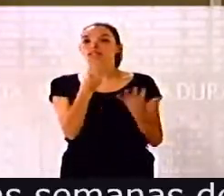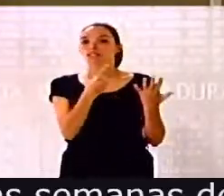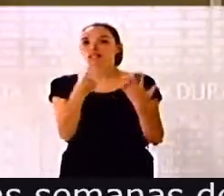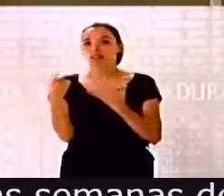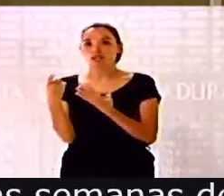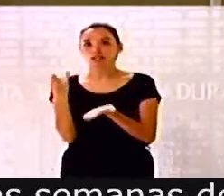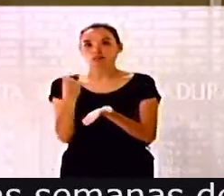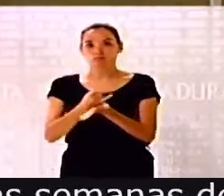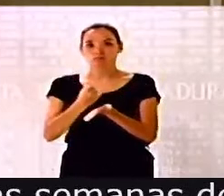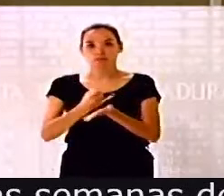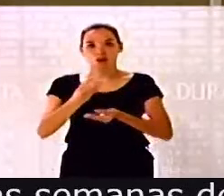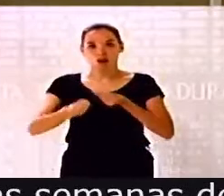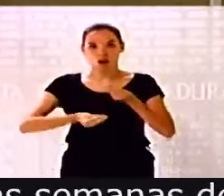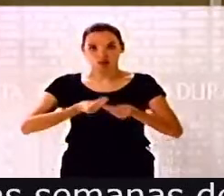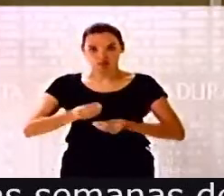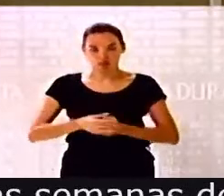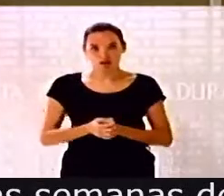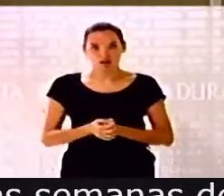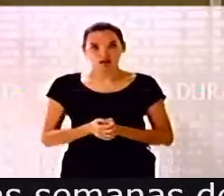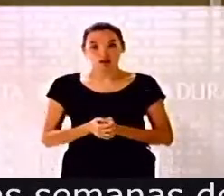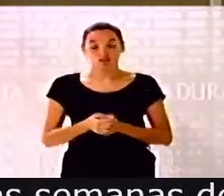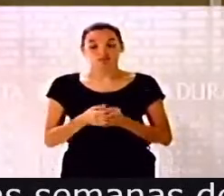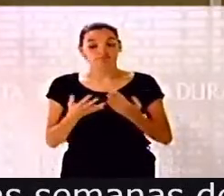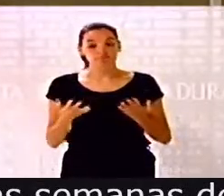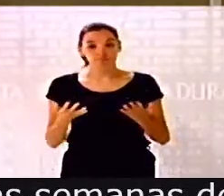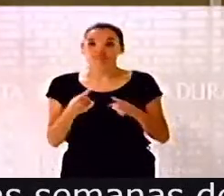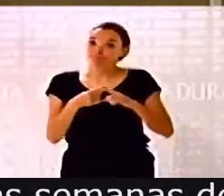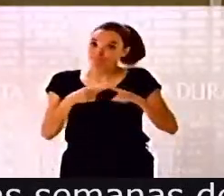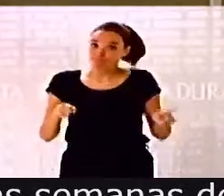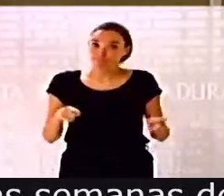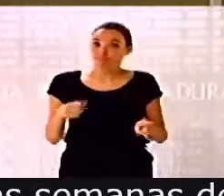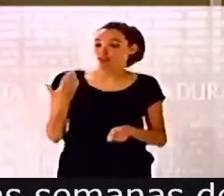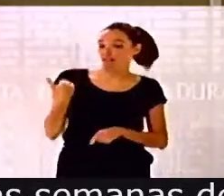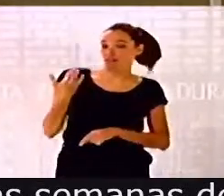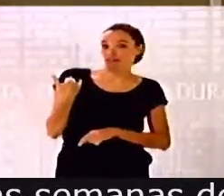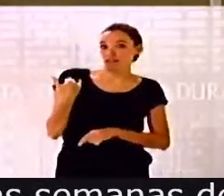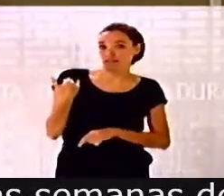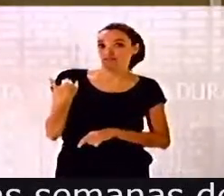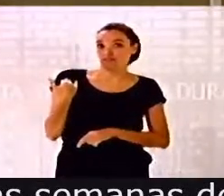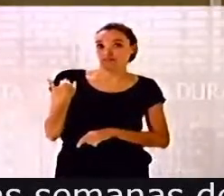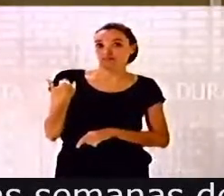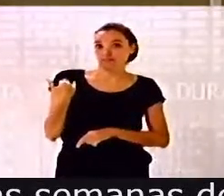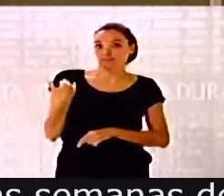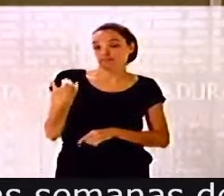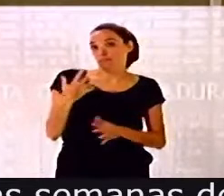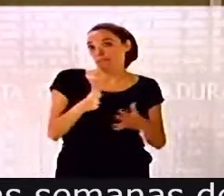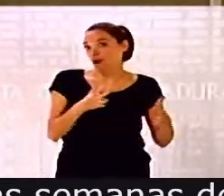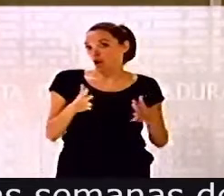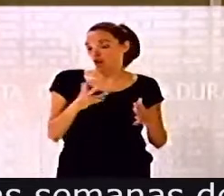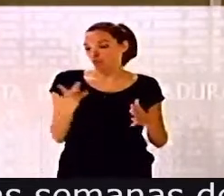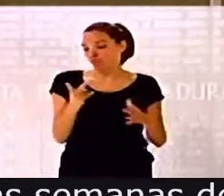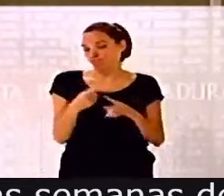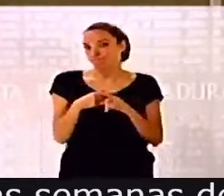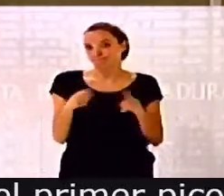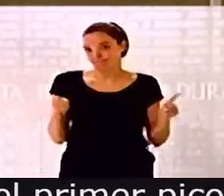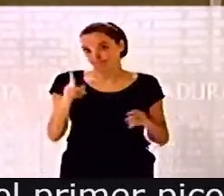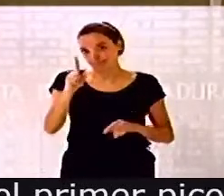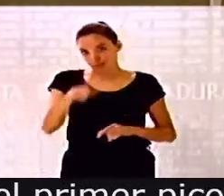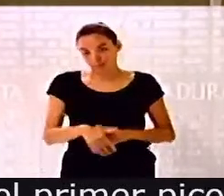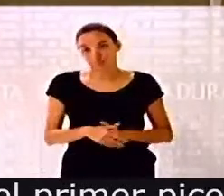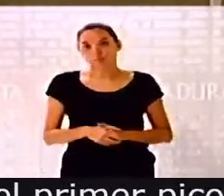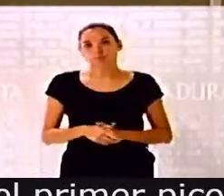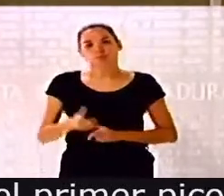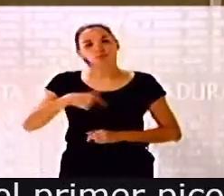PCR. Por lo tanto, otra diferencia con respecto al primer pico, a la primera oleada. Estamos